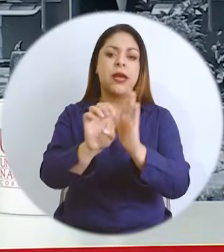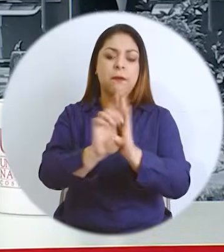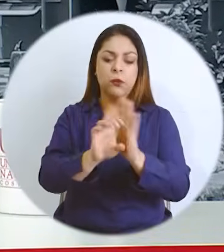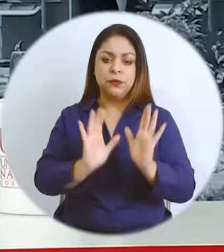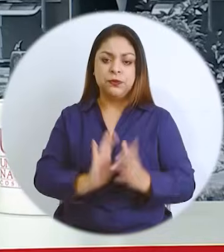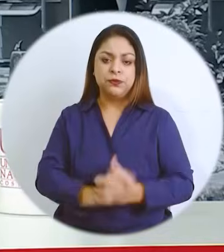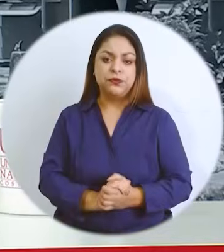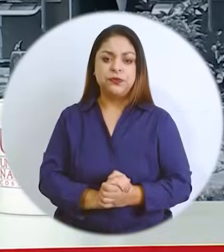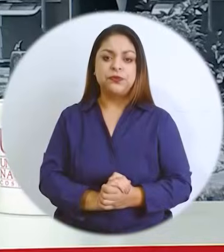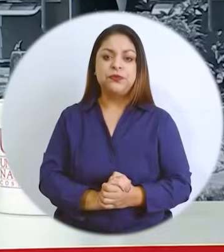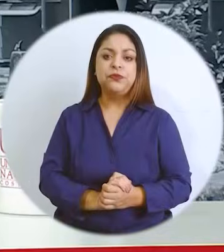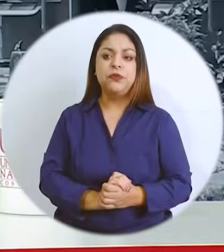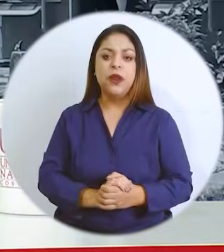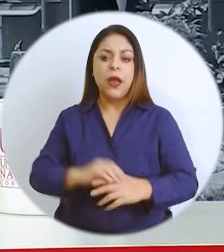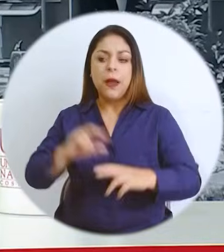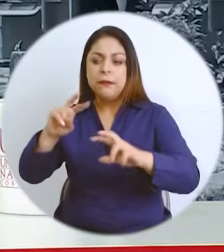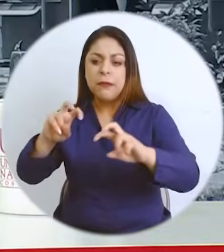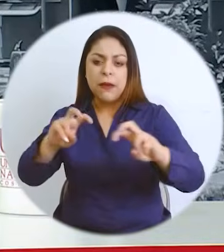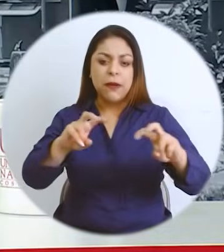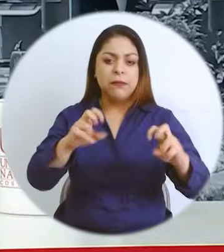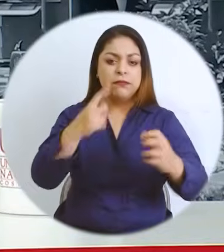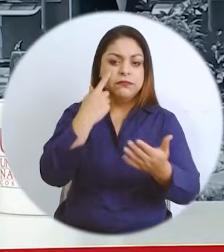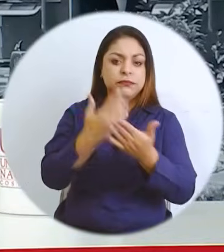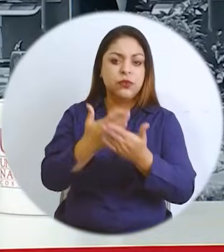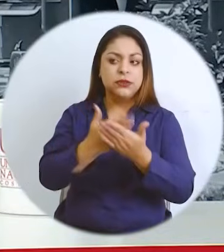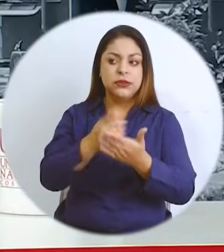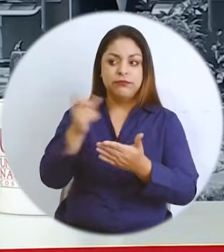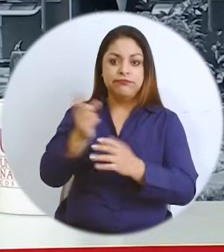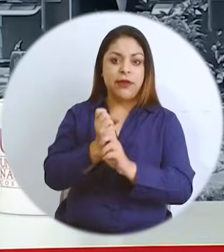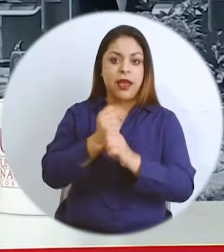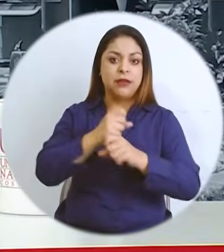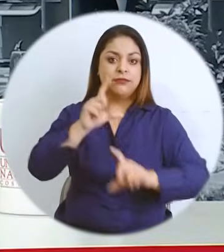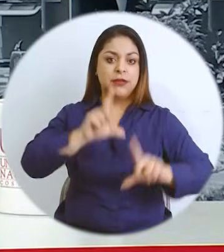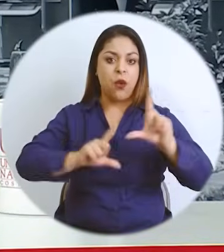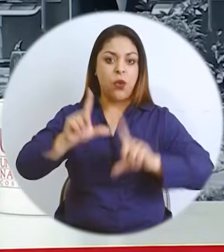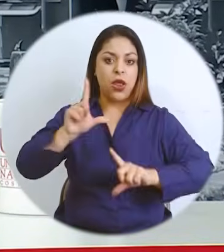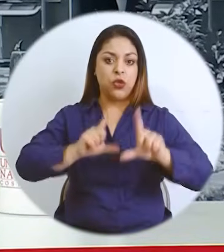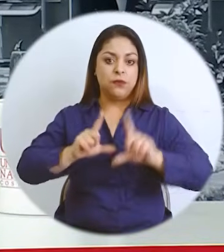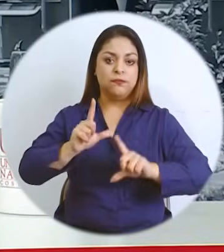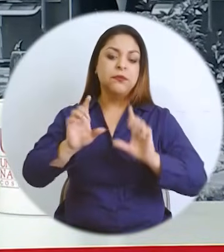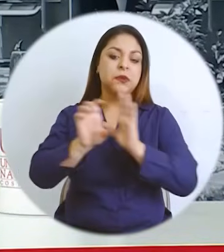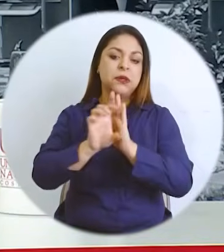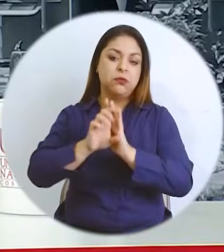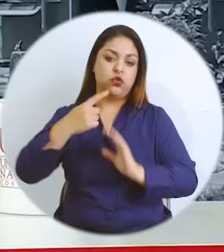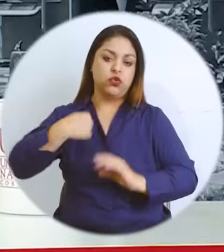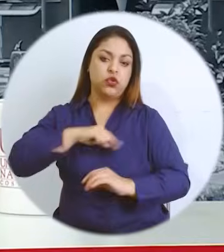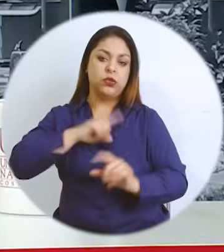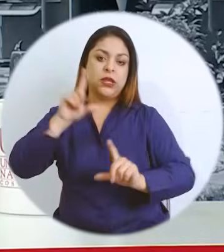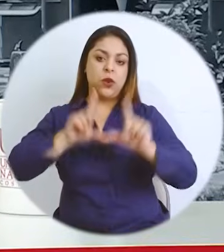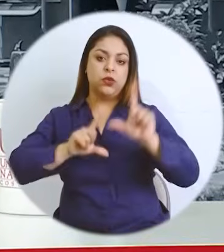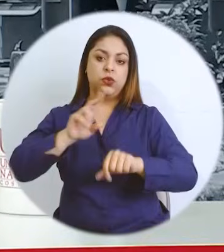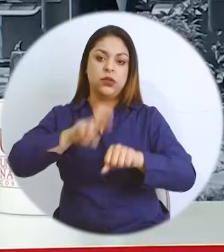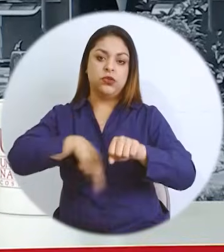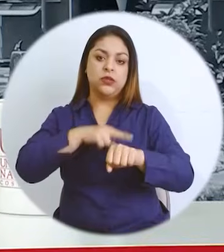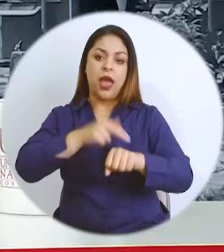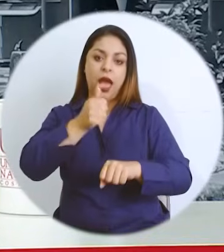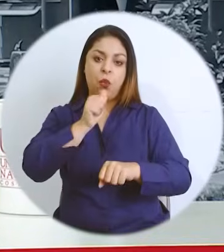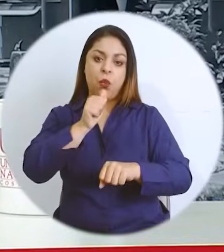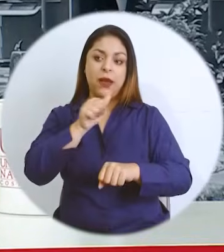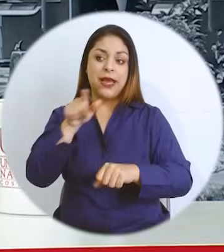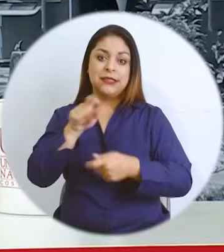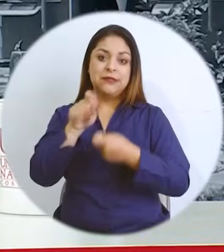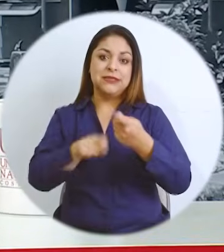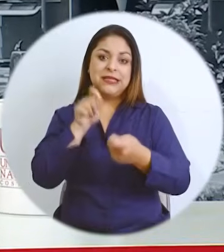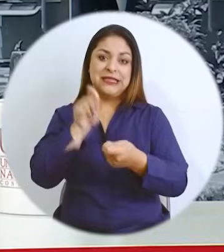tipo de muestreo que hace los laboratorios, hablo en el caso del Laboratorio Nacional de Aguas, es muy